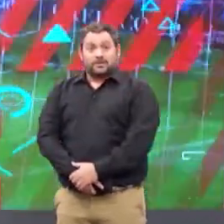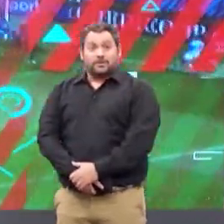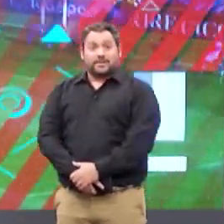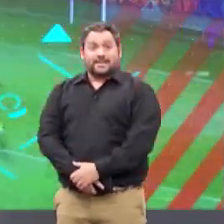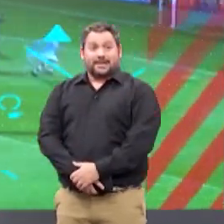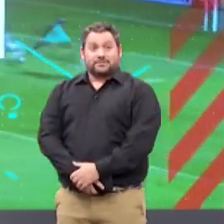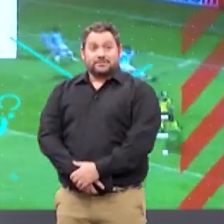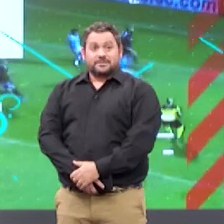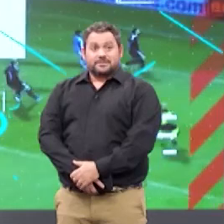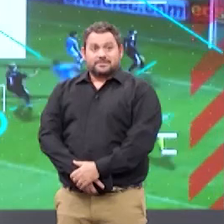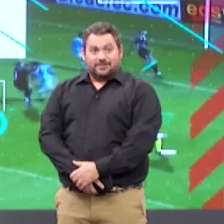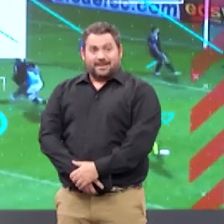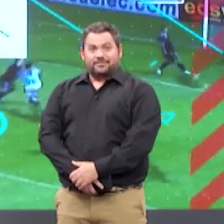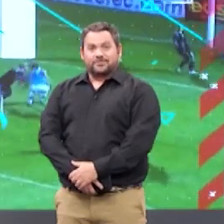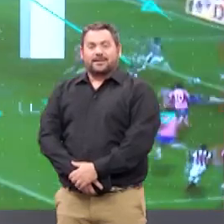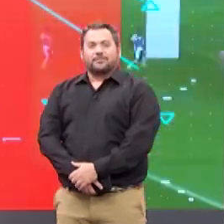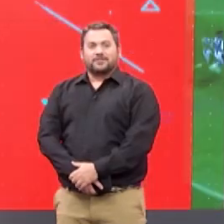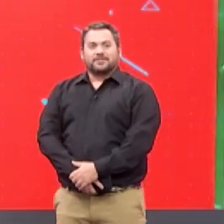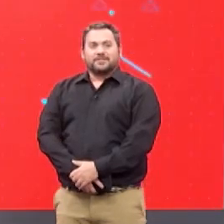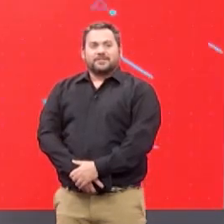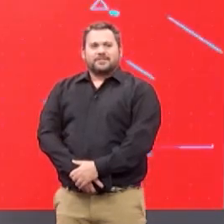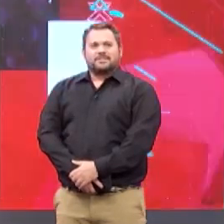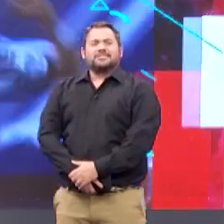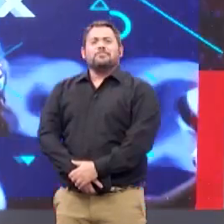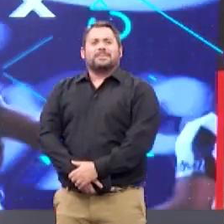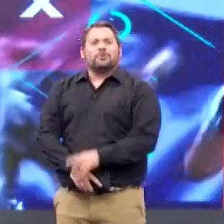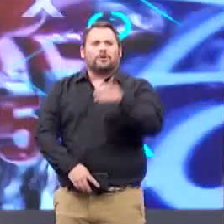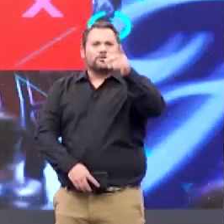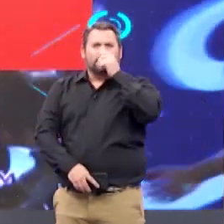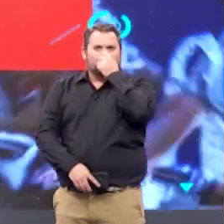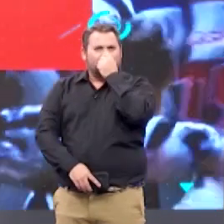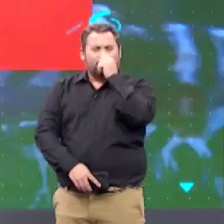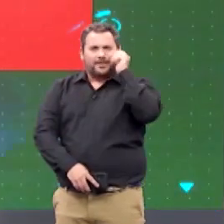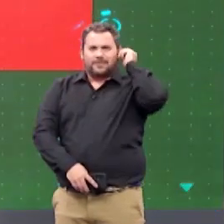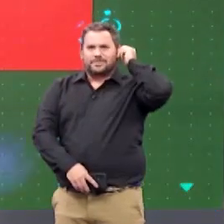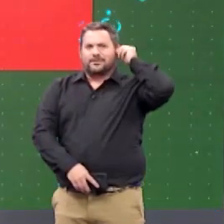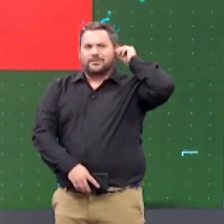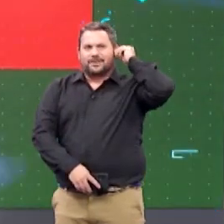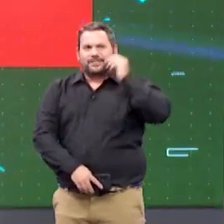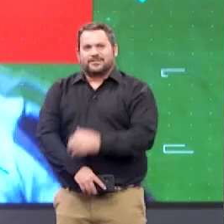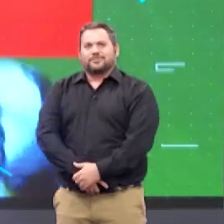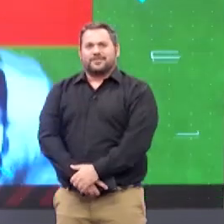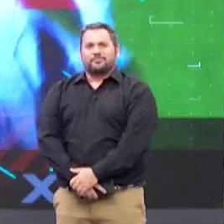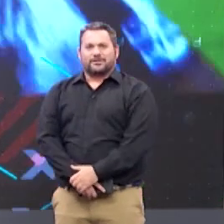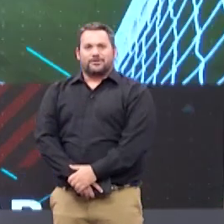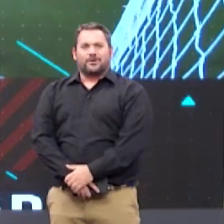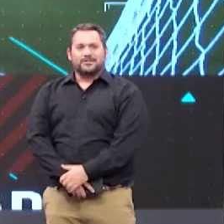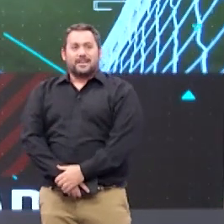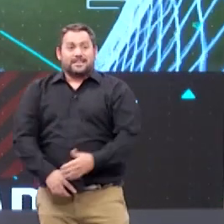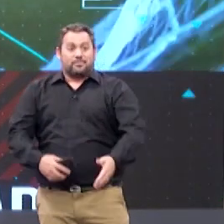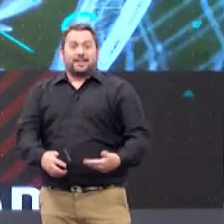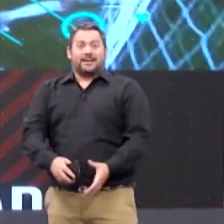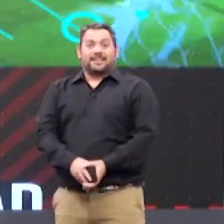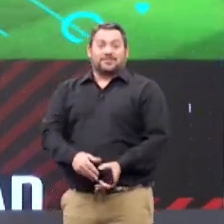Que se encontraron los dos y que charlaron. Sí. ¿Se acuerdan la foto del aeropuerto? Sí, no, pero... Y si no me equivoco, lo contaron con usted o con alguien de ustedes, lo contaron eso. La foto del aeropuerto de los